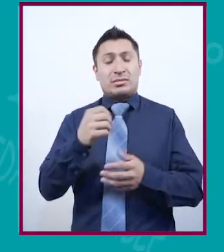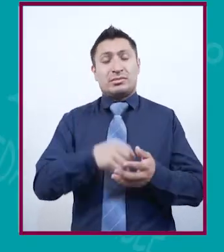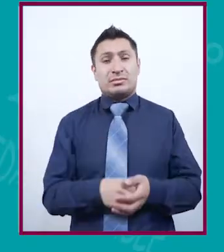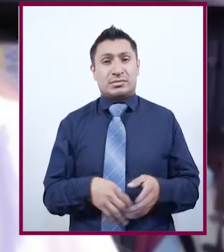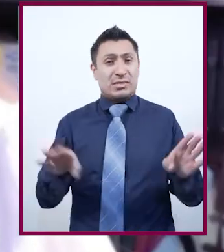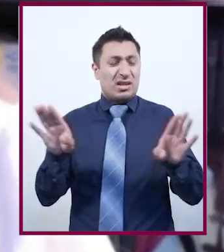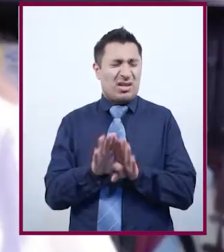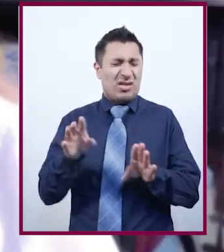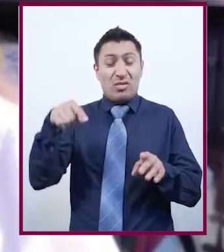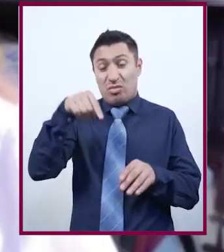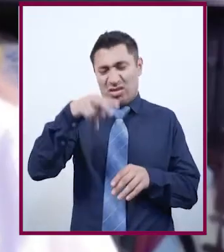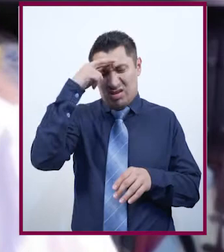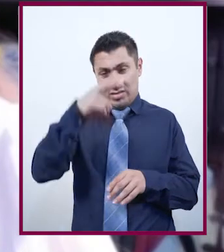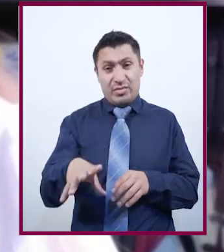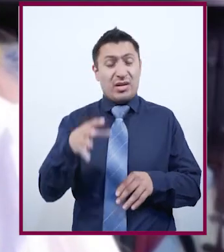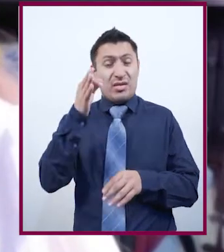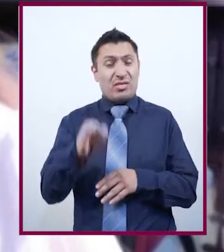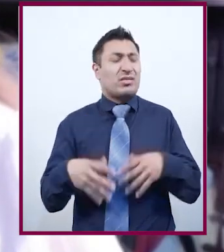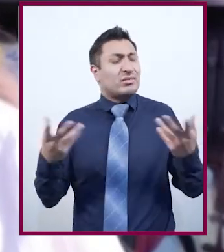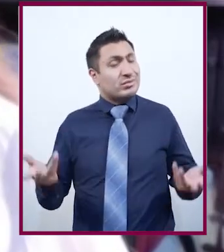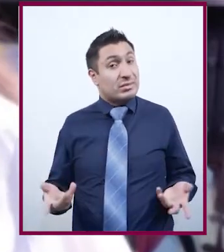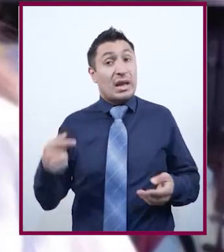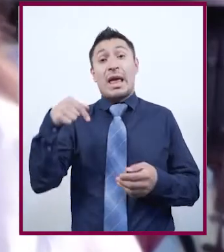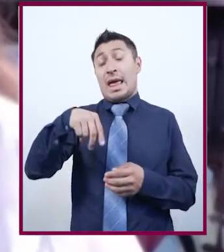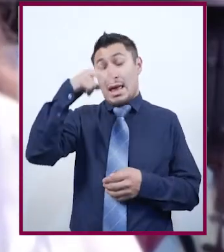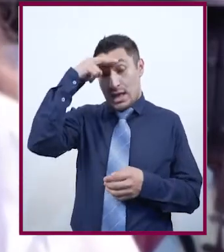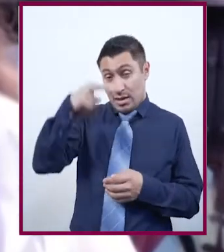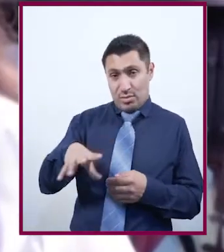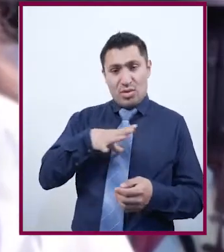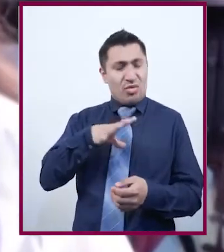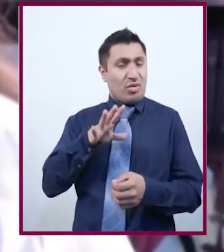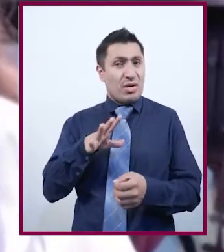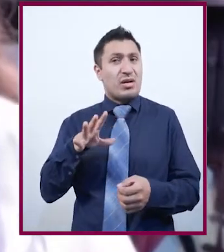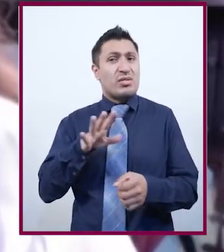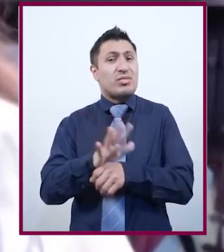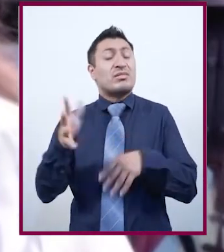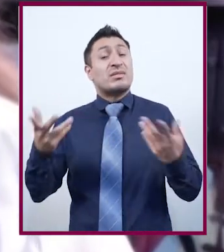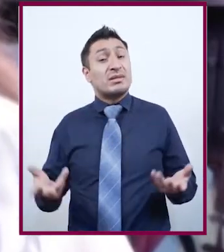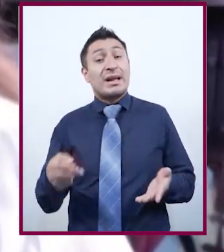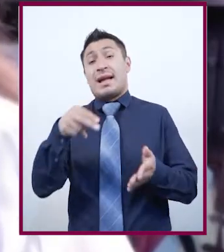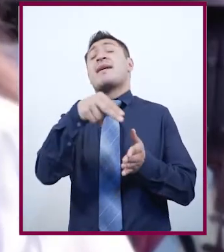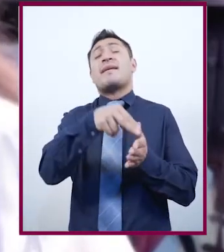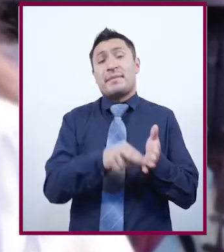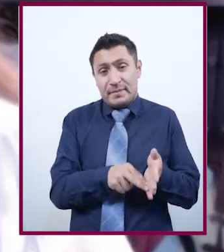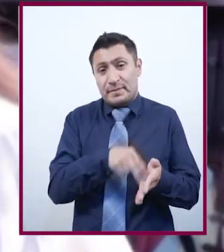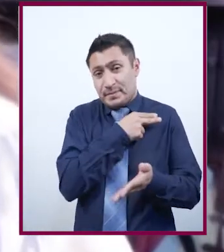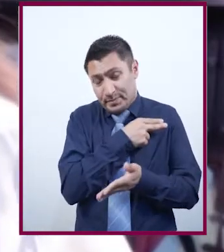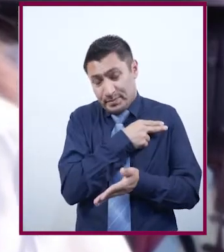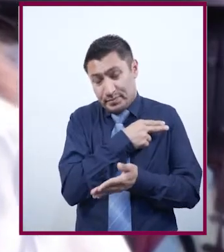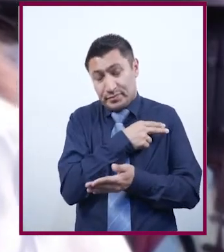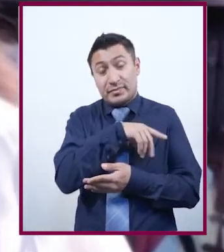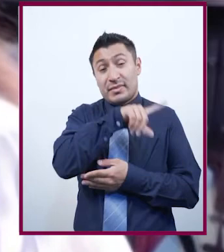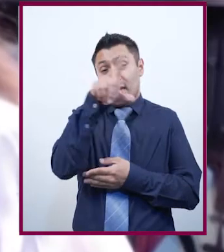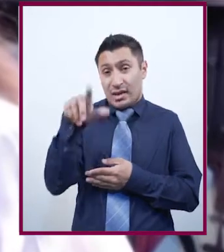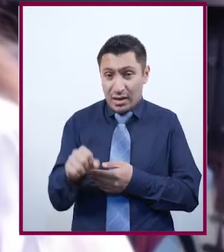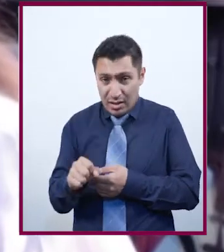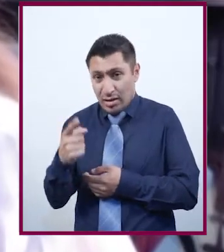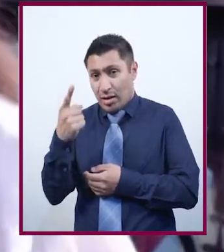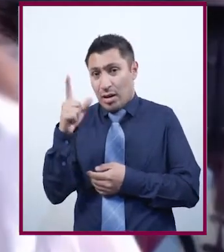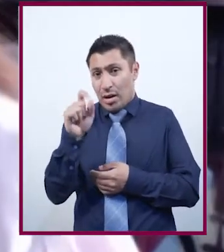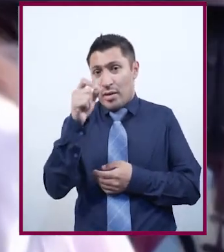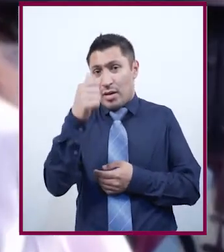adoptó? En México lo que tenemos es que se firma y después el 26 de enero es